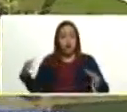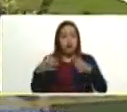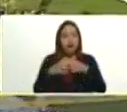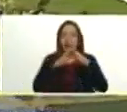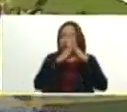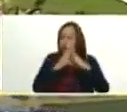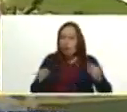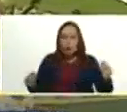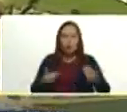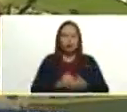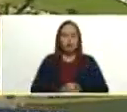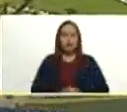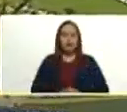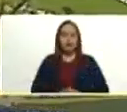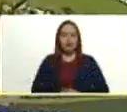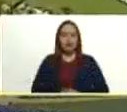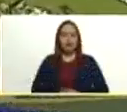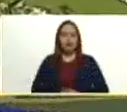todos.